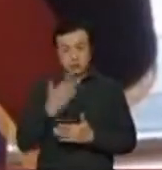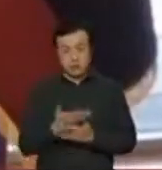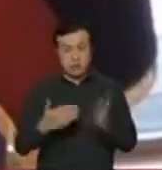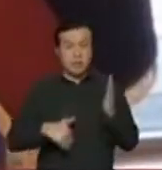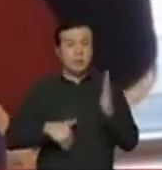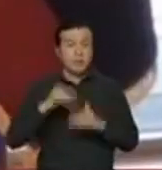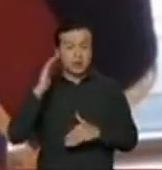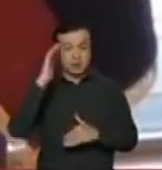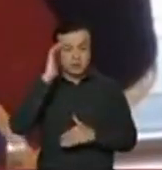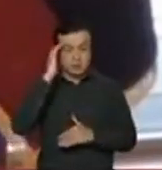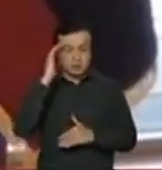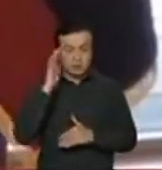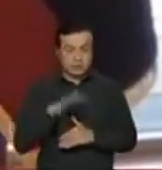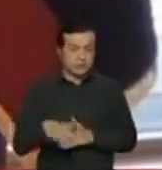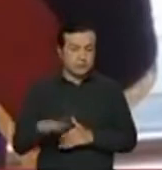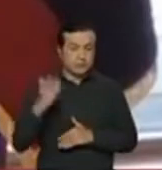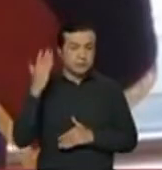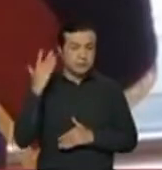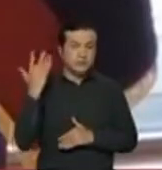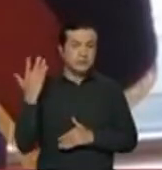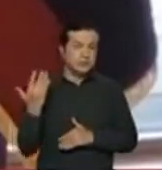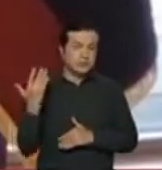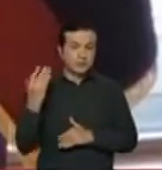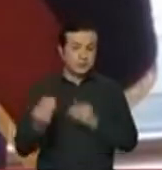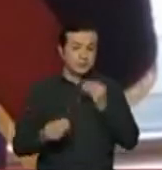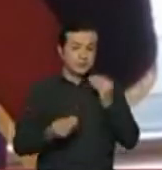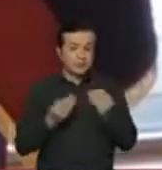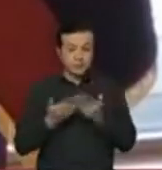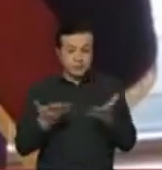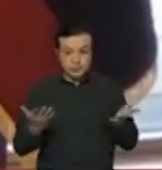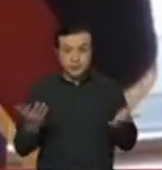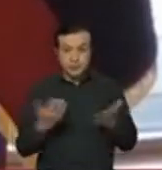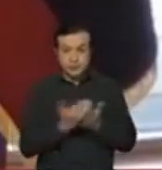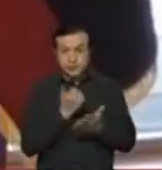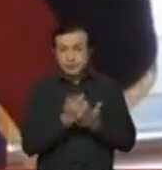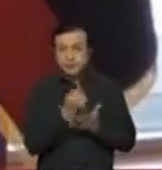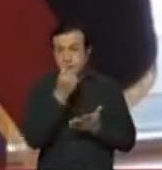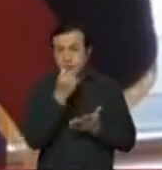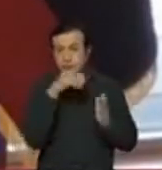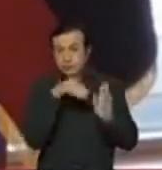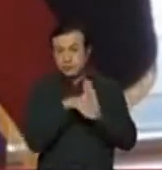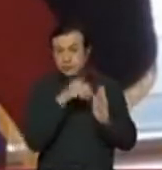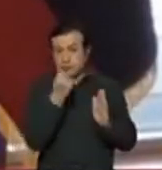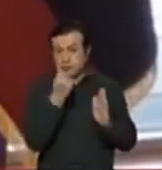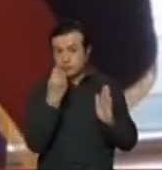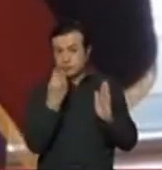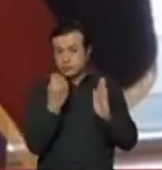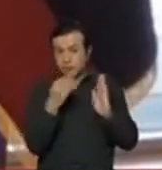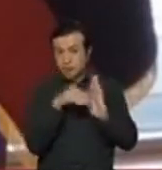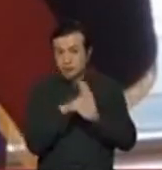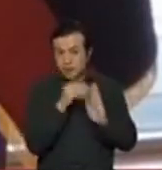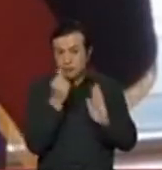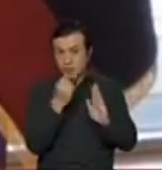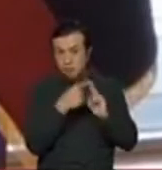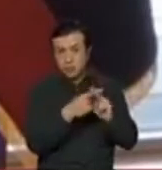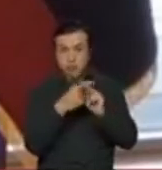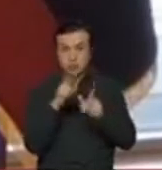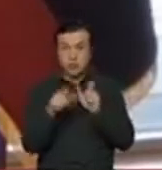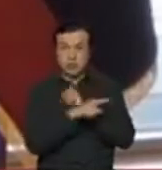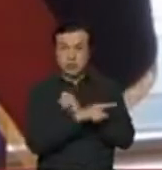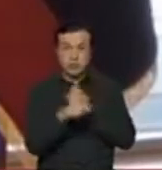mayor preocupación. ¿Cómo tenemos que hacer para recuperar la plata que el banco ha entregado a